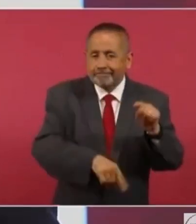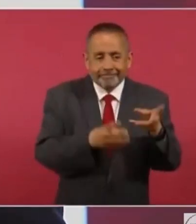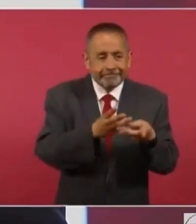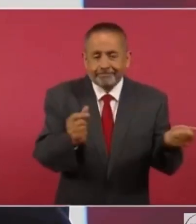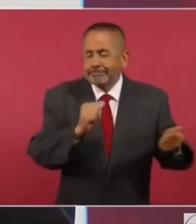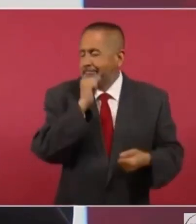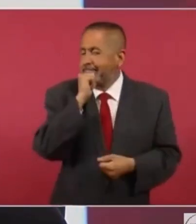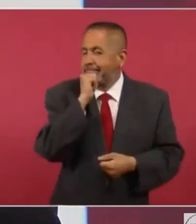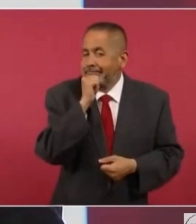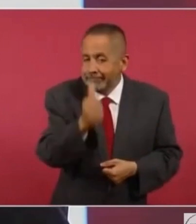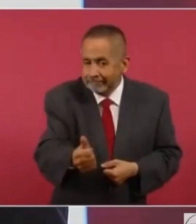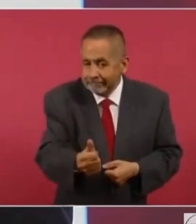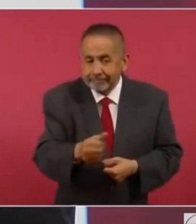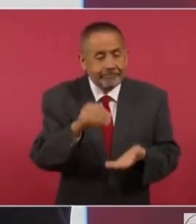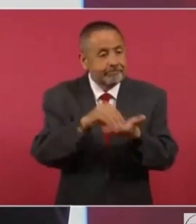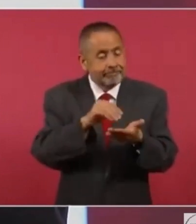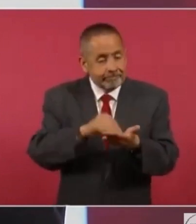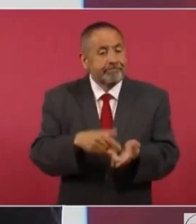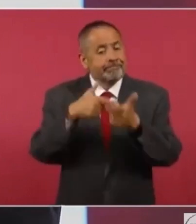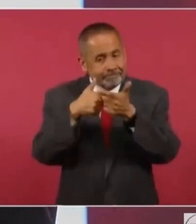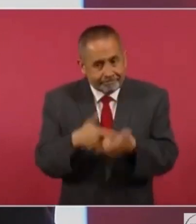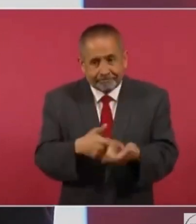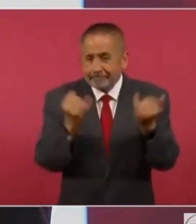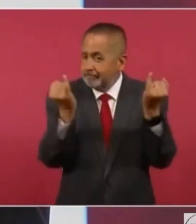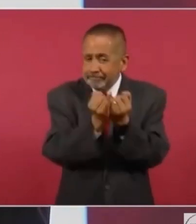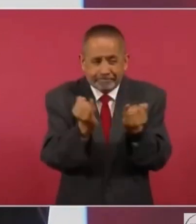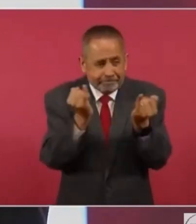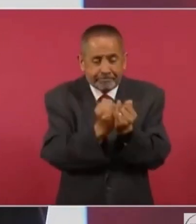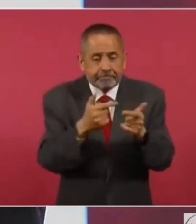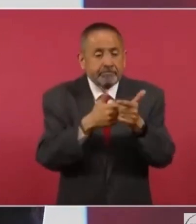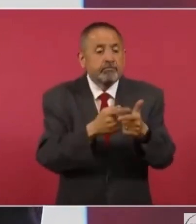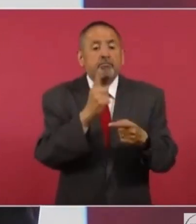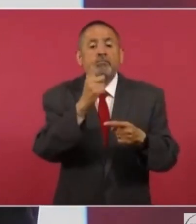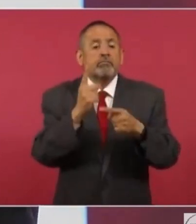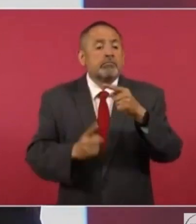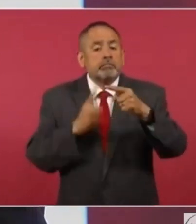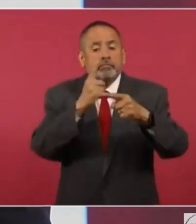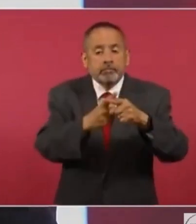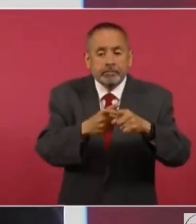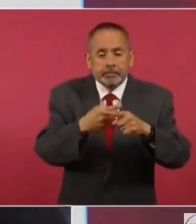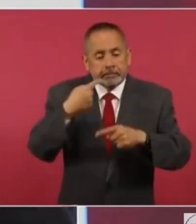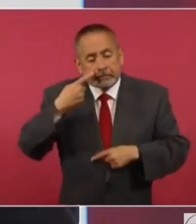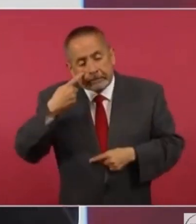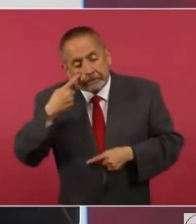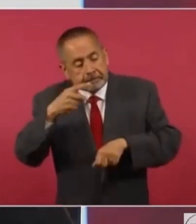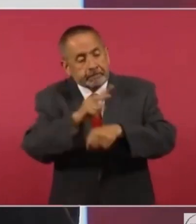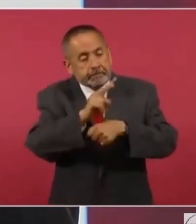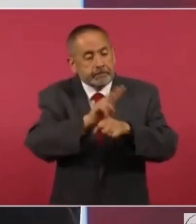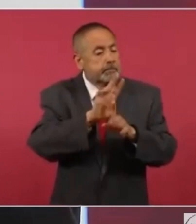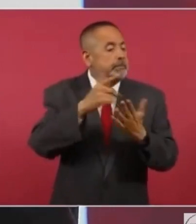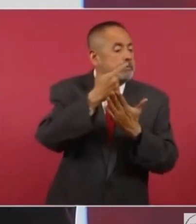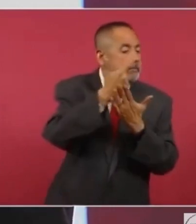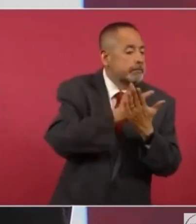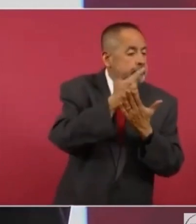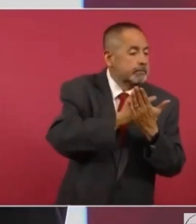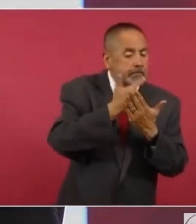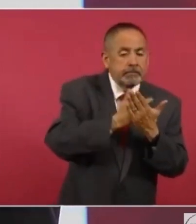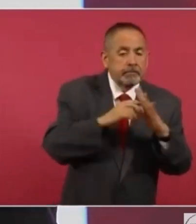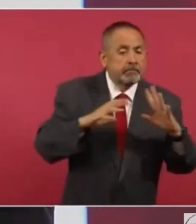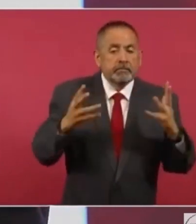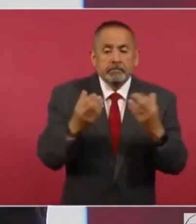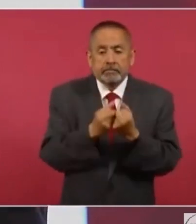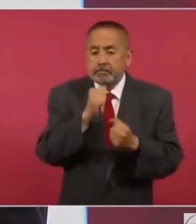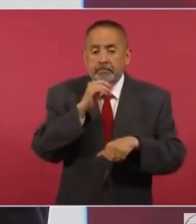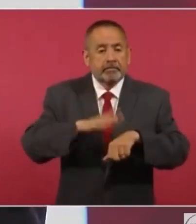desaparecer y funcionará con normalidad. Solo se sumarán trabajos para verificar el cómputo de votos y